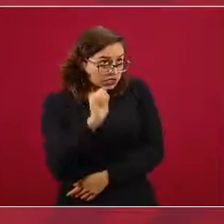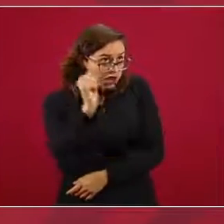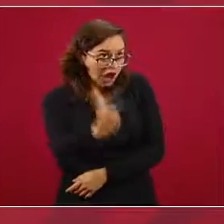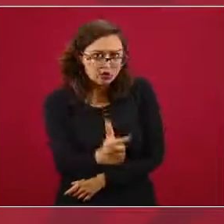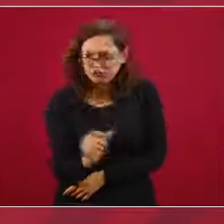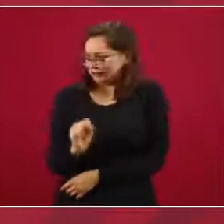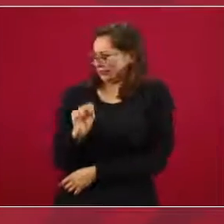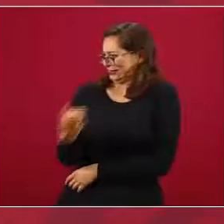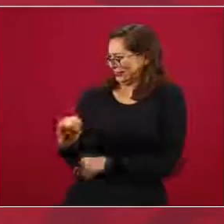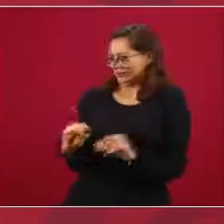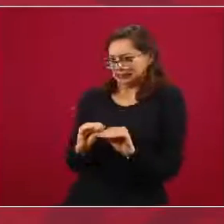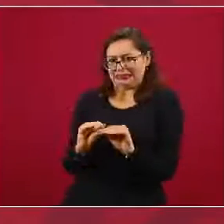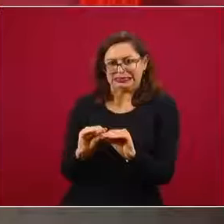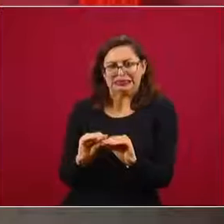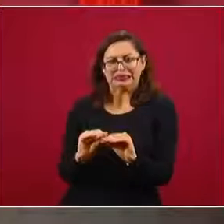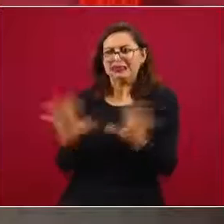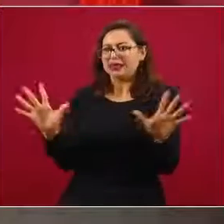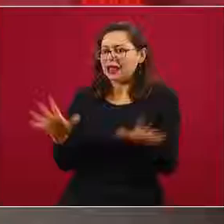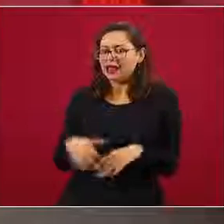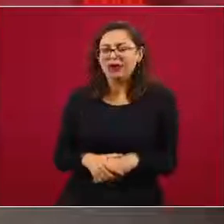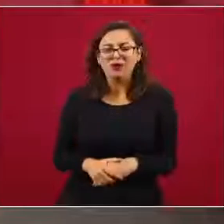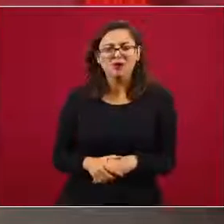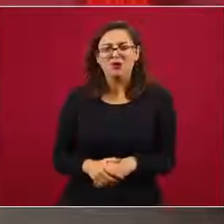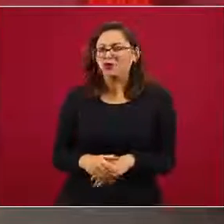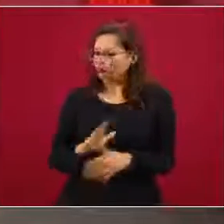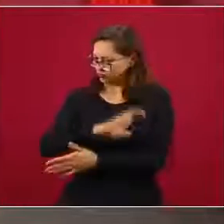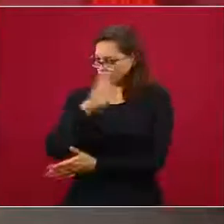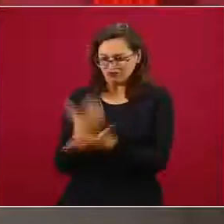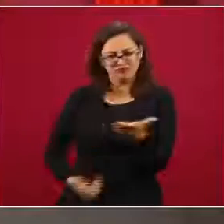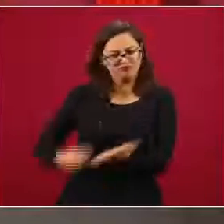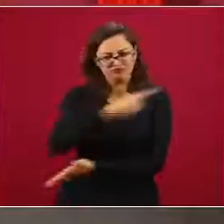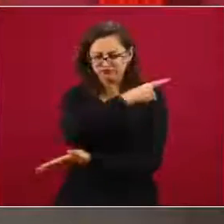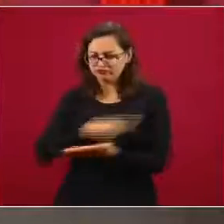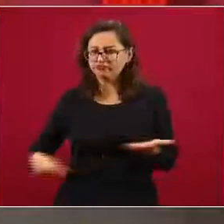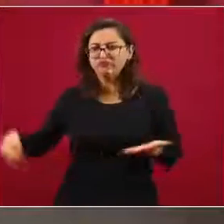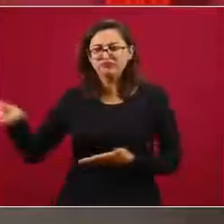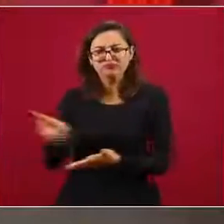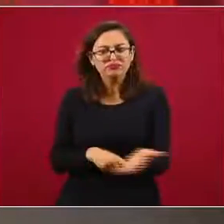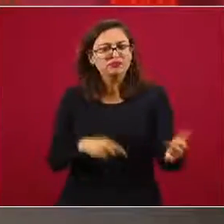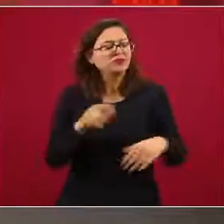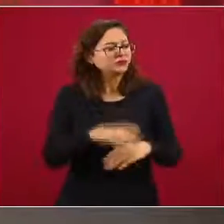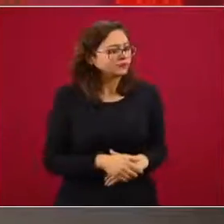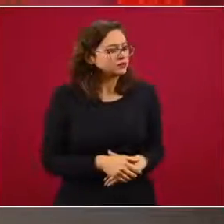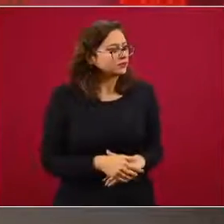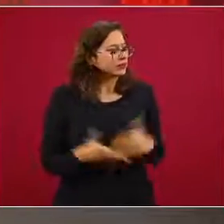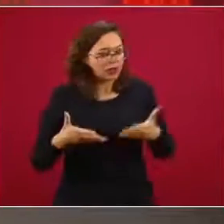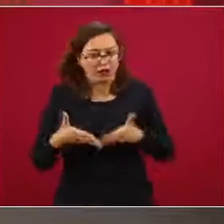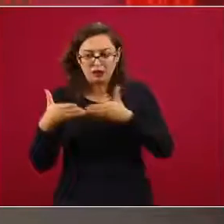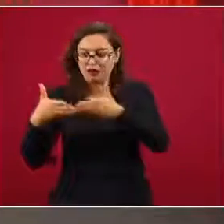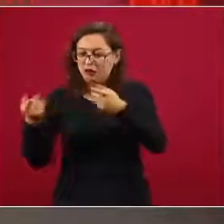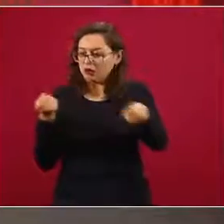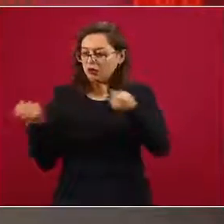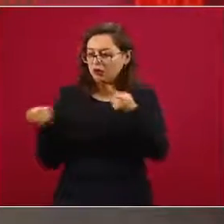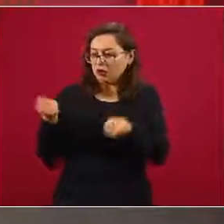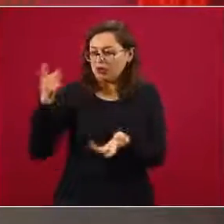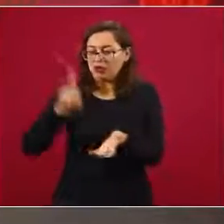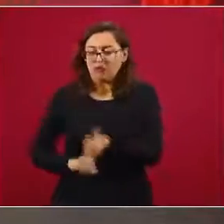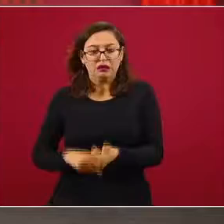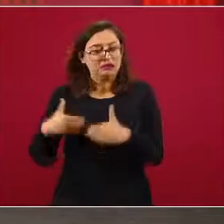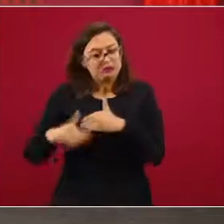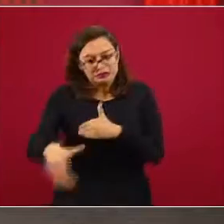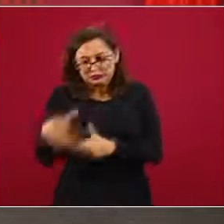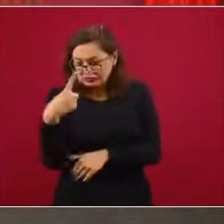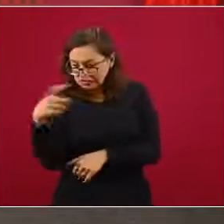¿Para el manejo del puerto? ¿Todo? ¿100 años? No sé. ¿Cuánto dinero? Mucho.